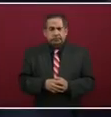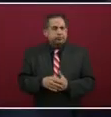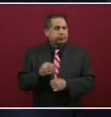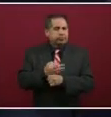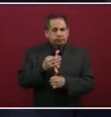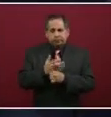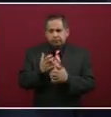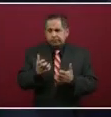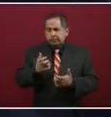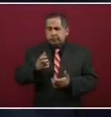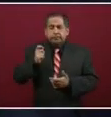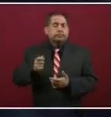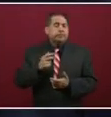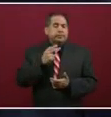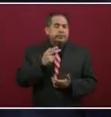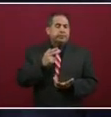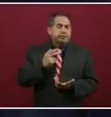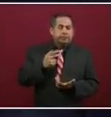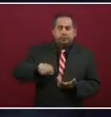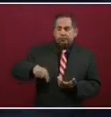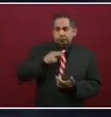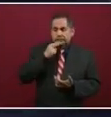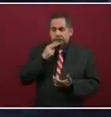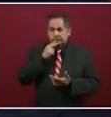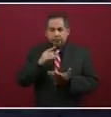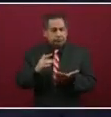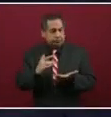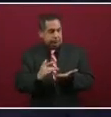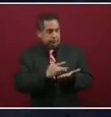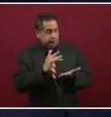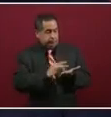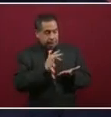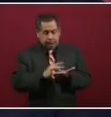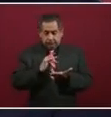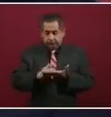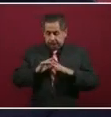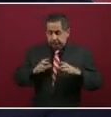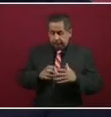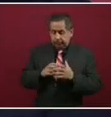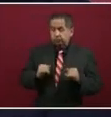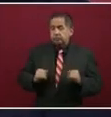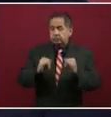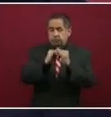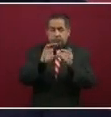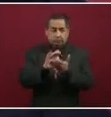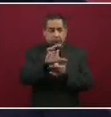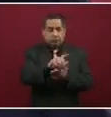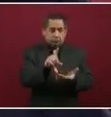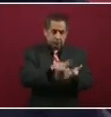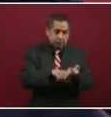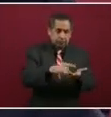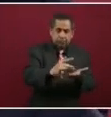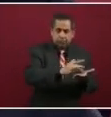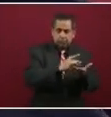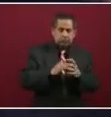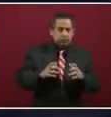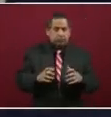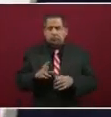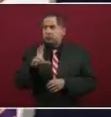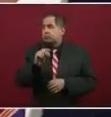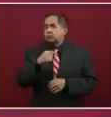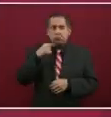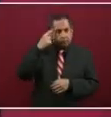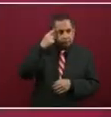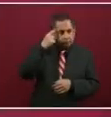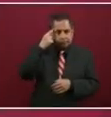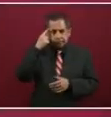haciendo uso de todos los apoyos que tienen las instituciones. No se trata de